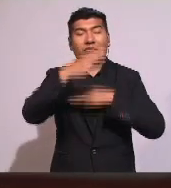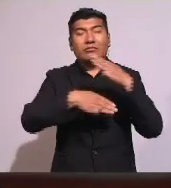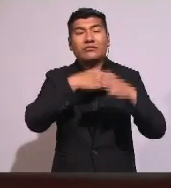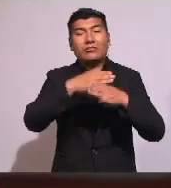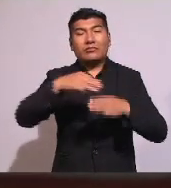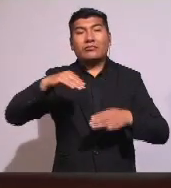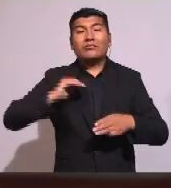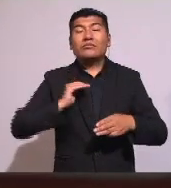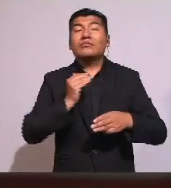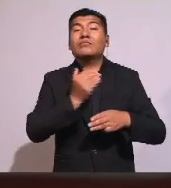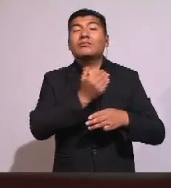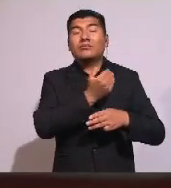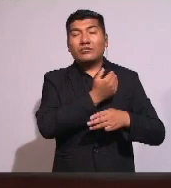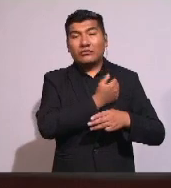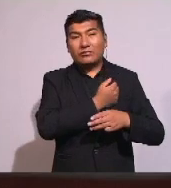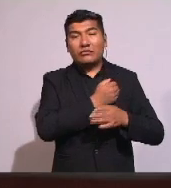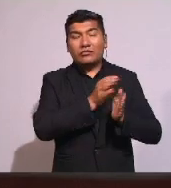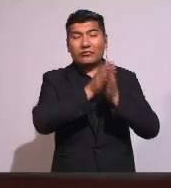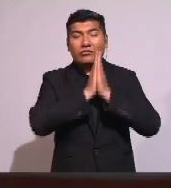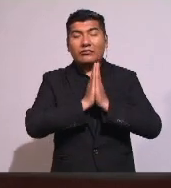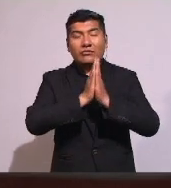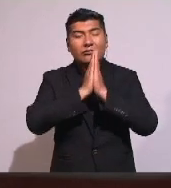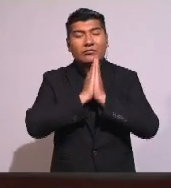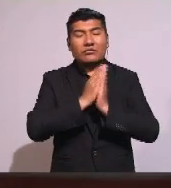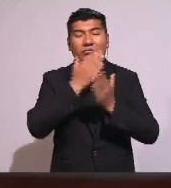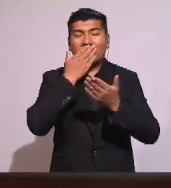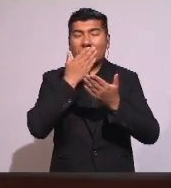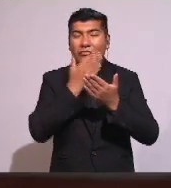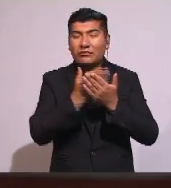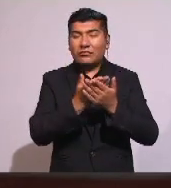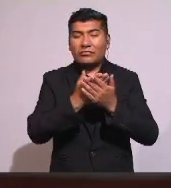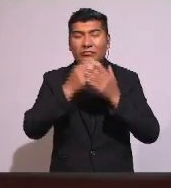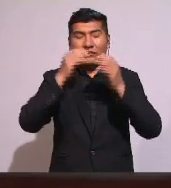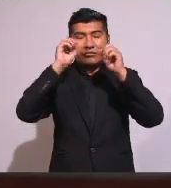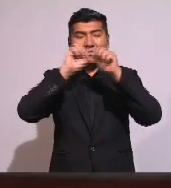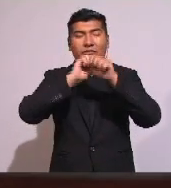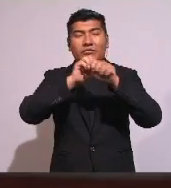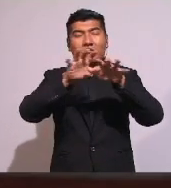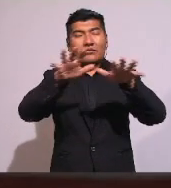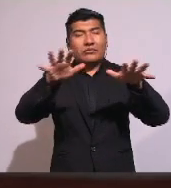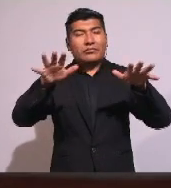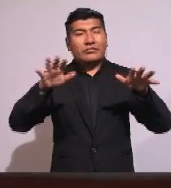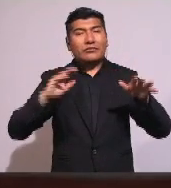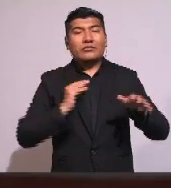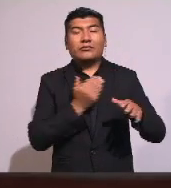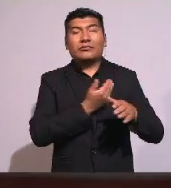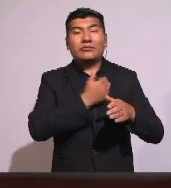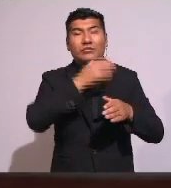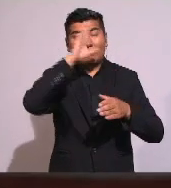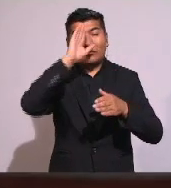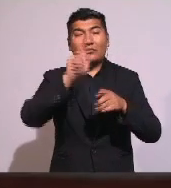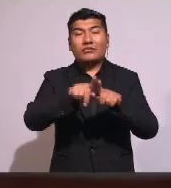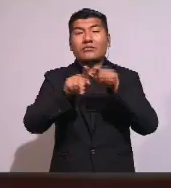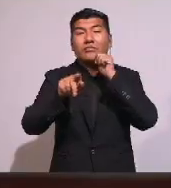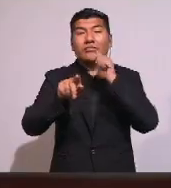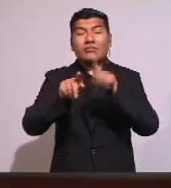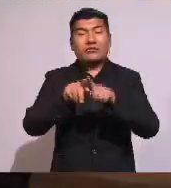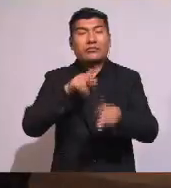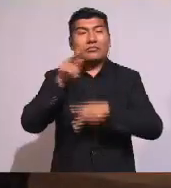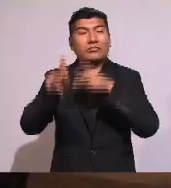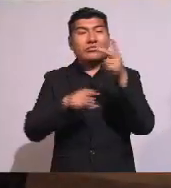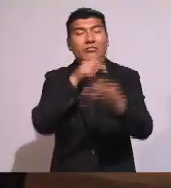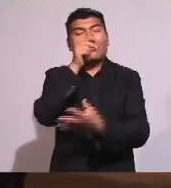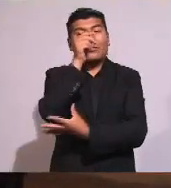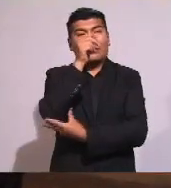y que nuestras acciones, buenas obras, alumbre la vida de nuestros hermanos, los más pobres.